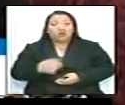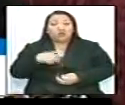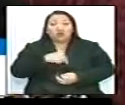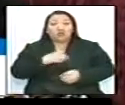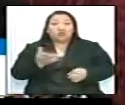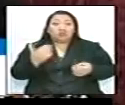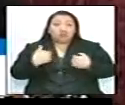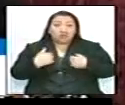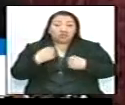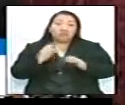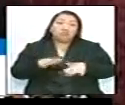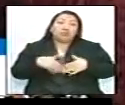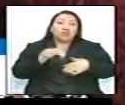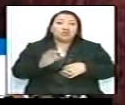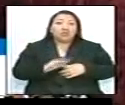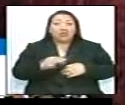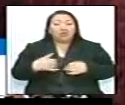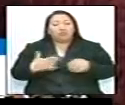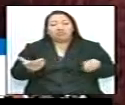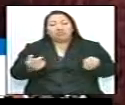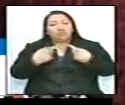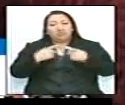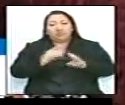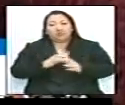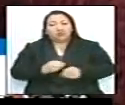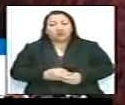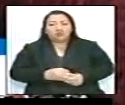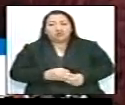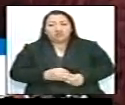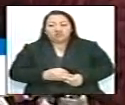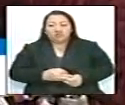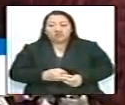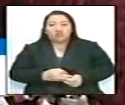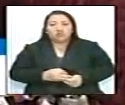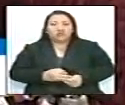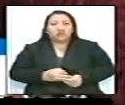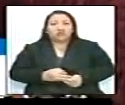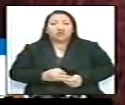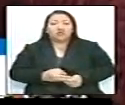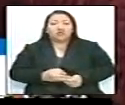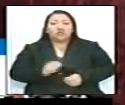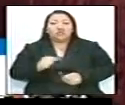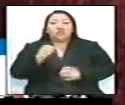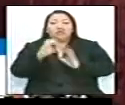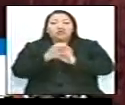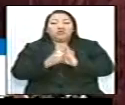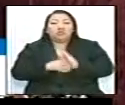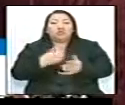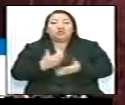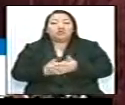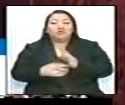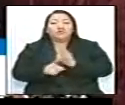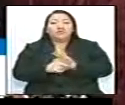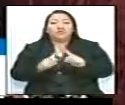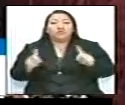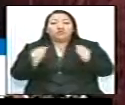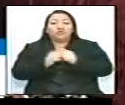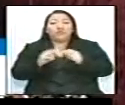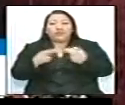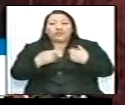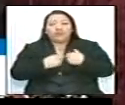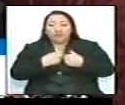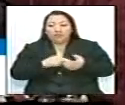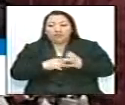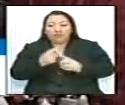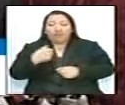tener. Entonces, él no puede pronunciarse sobre si es constitucional o no una propuesta de ley. Y en el marco de sus competencias